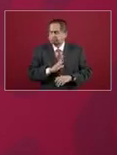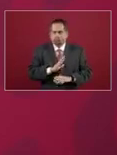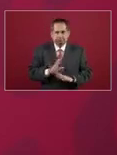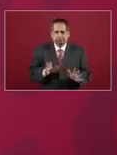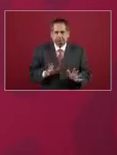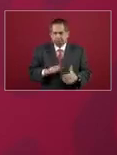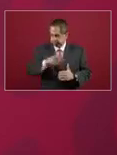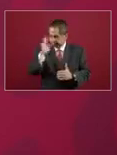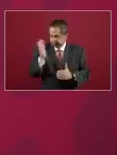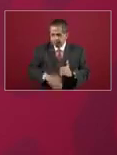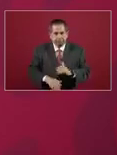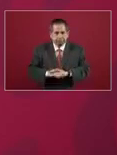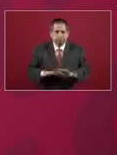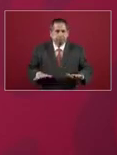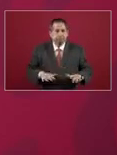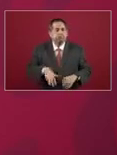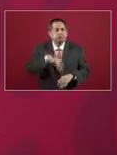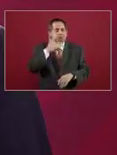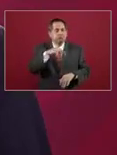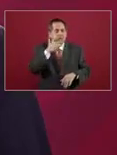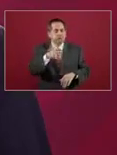Se acabó la corrupción